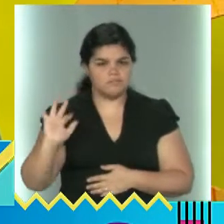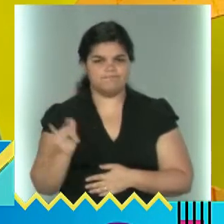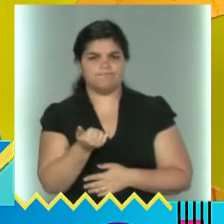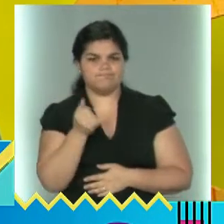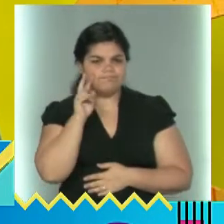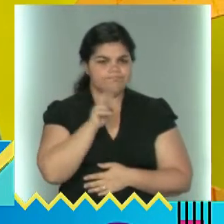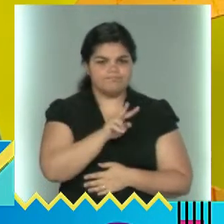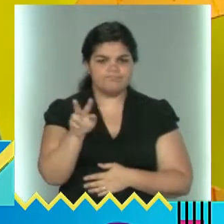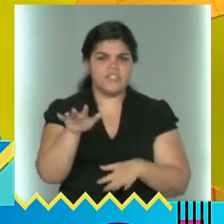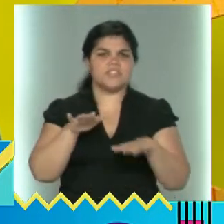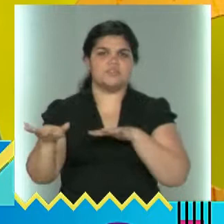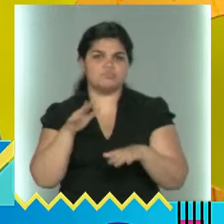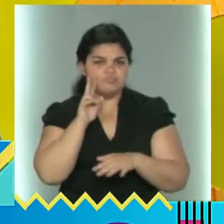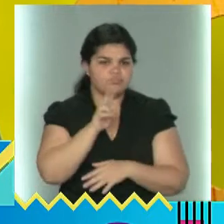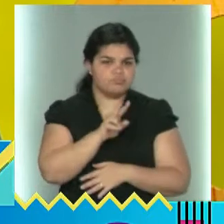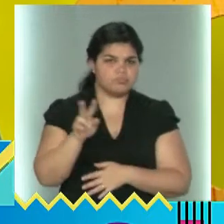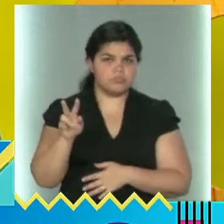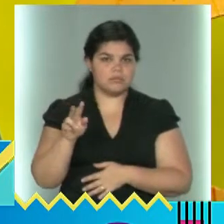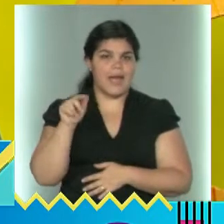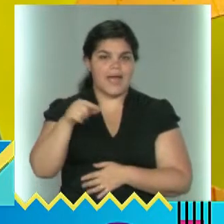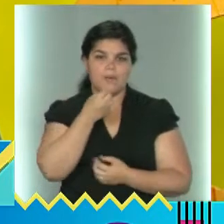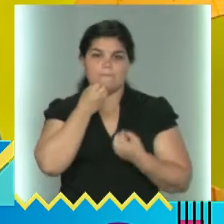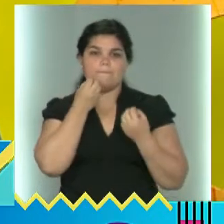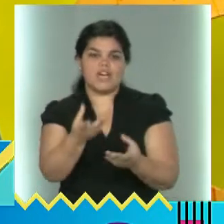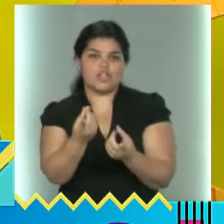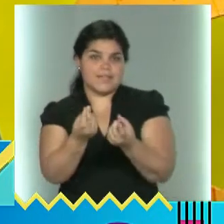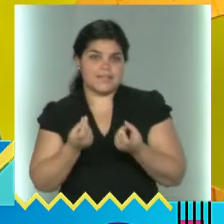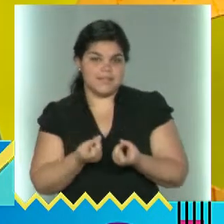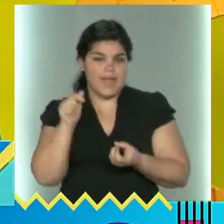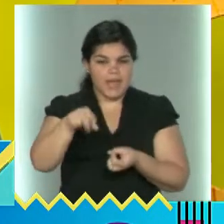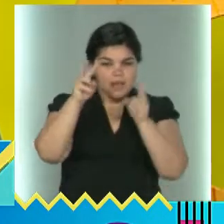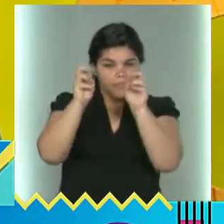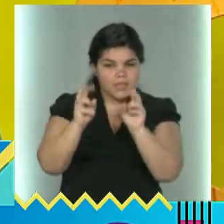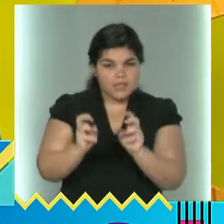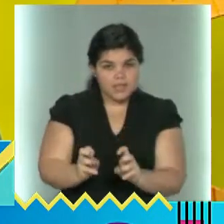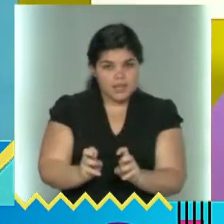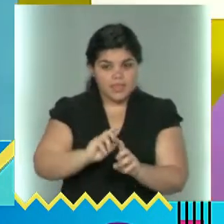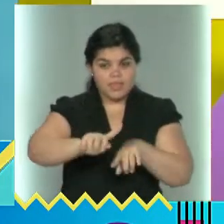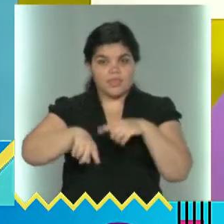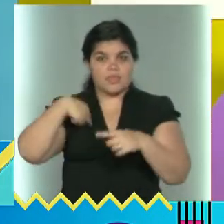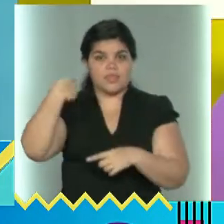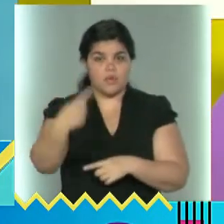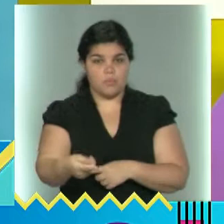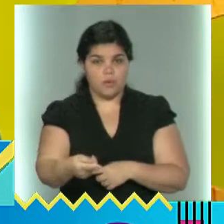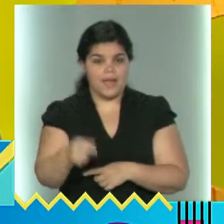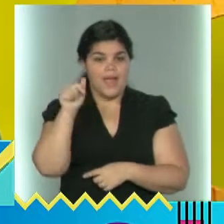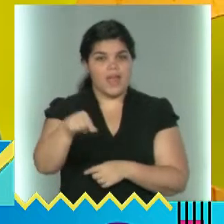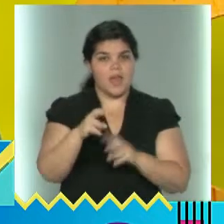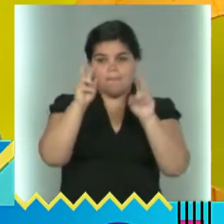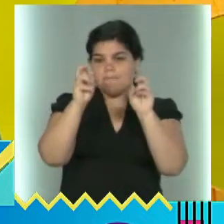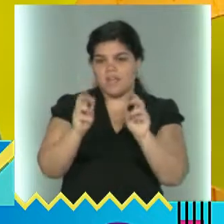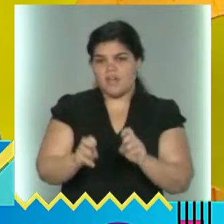situación en la que debe mejorar algo, investiga, y de ahí pues viene el hecho de que es investigador